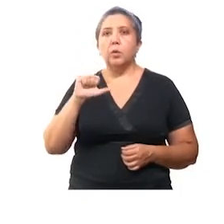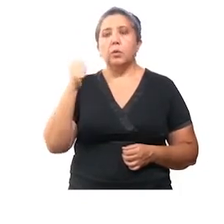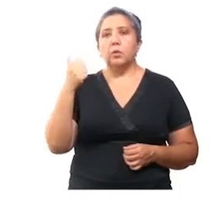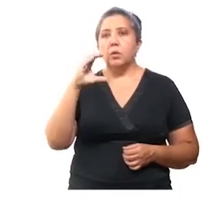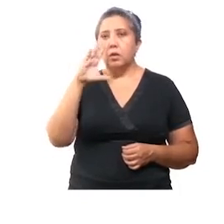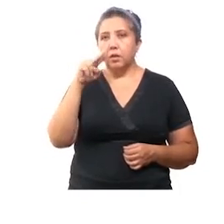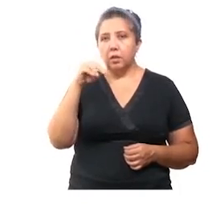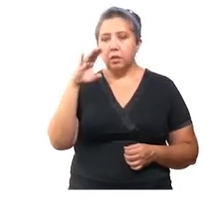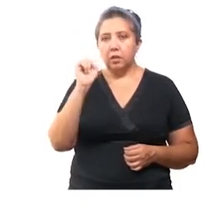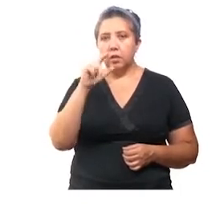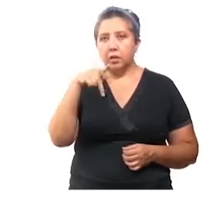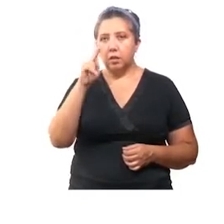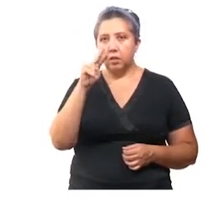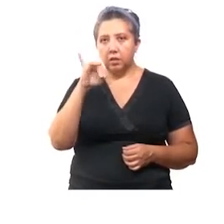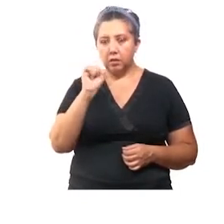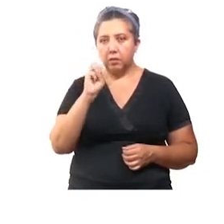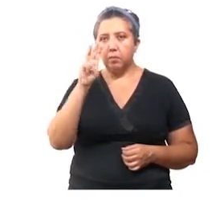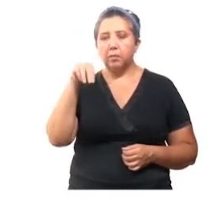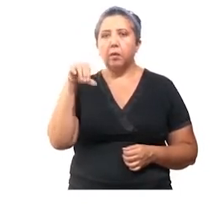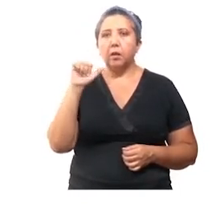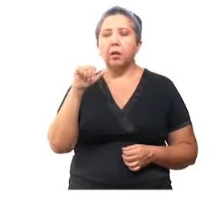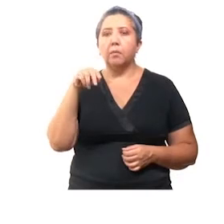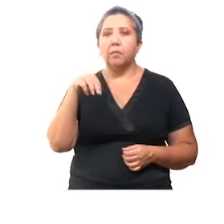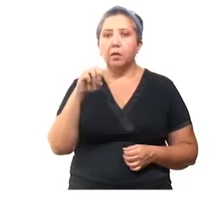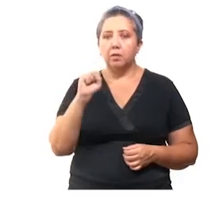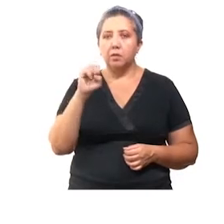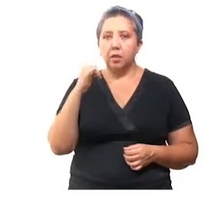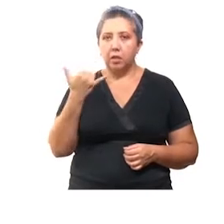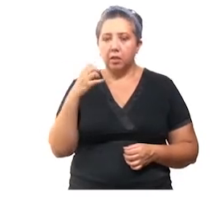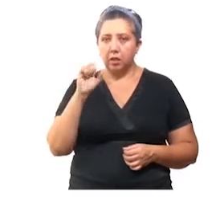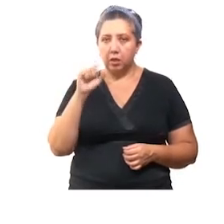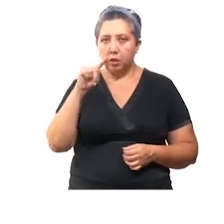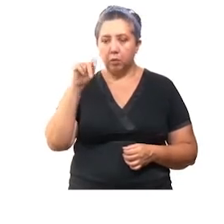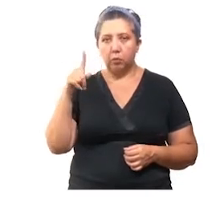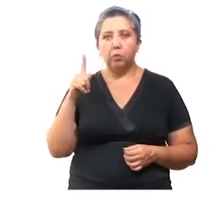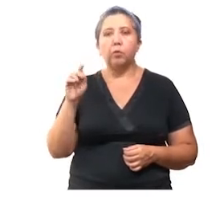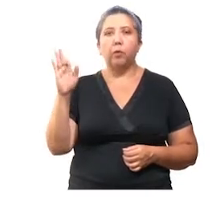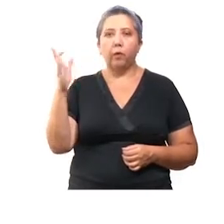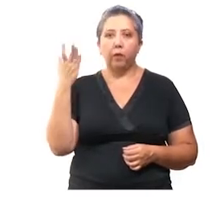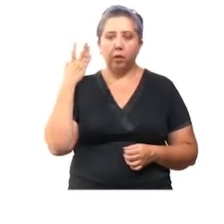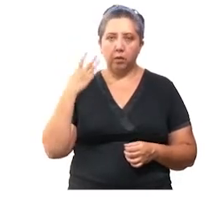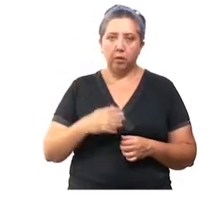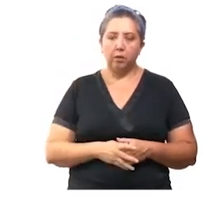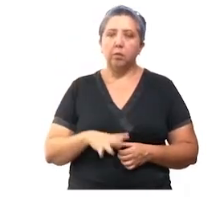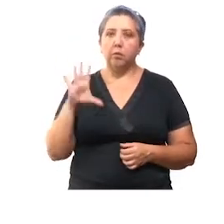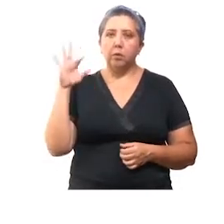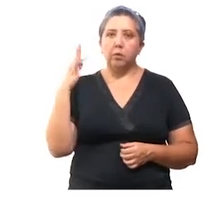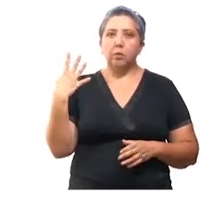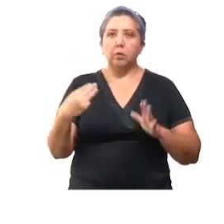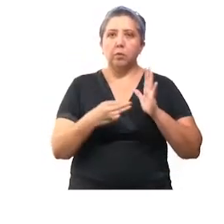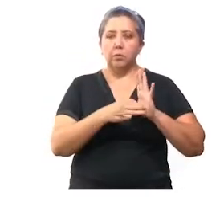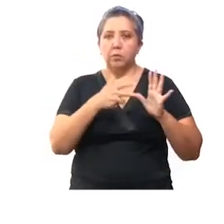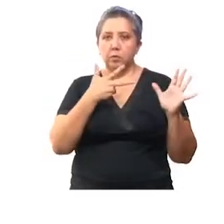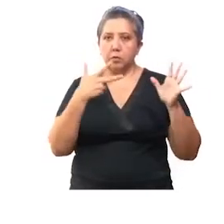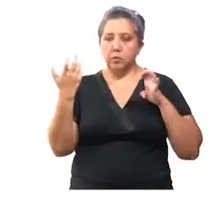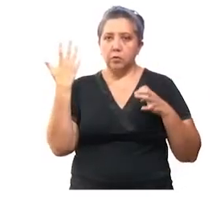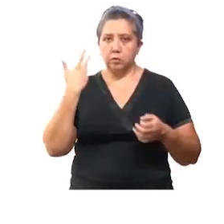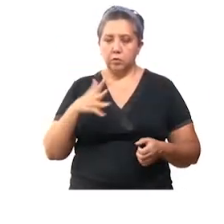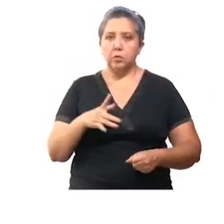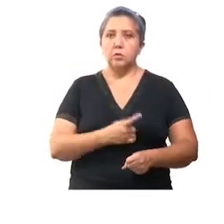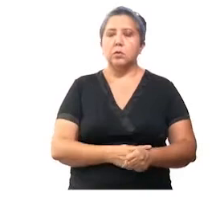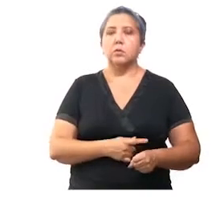Acanqué, Canacín, Mama, Maxcanú, Sellé y Ticul, y 1 foráneo. De los 44.810